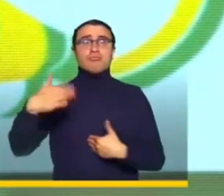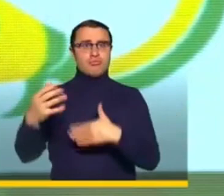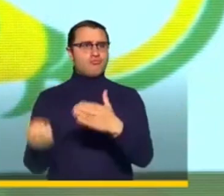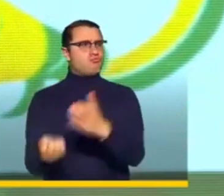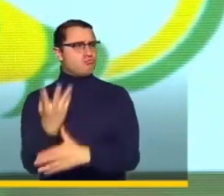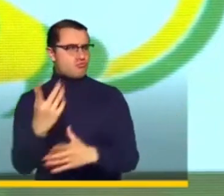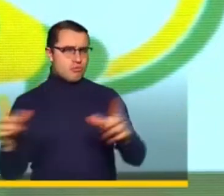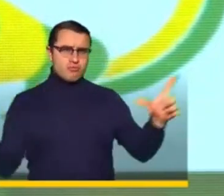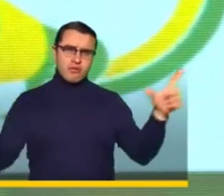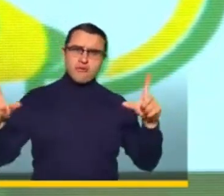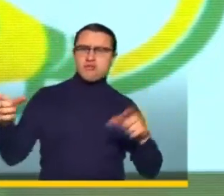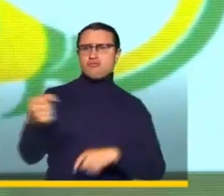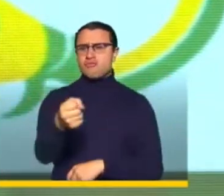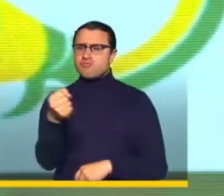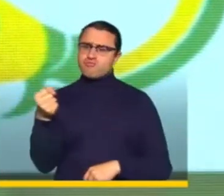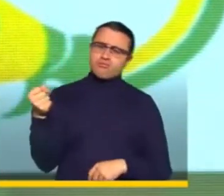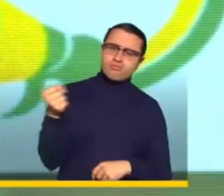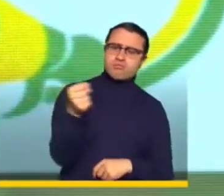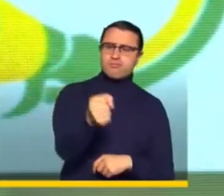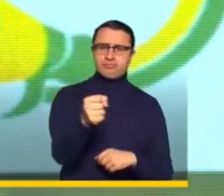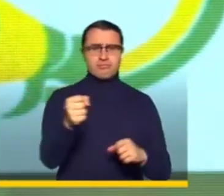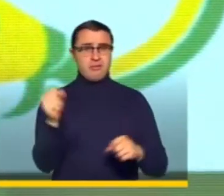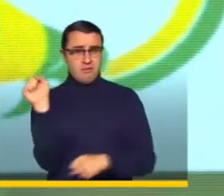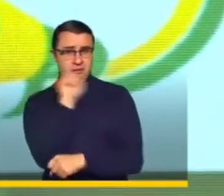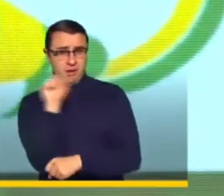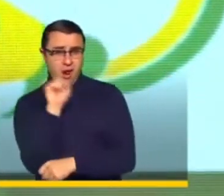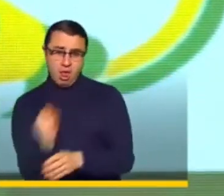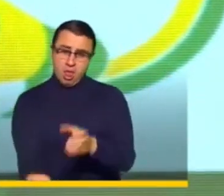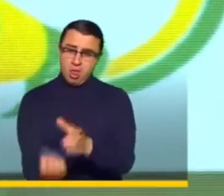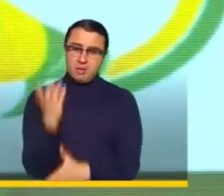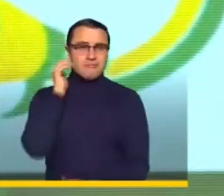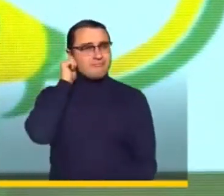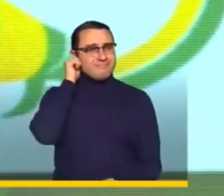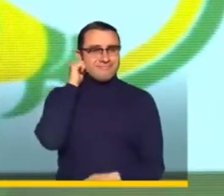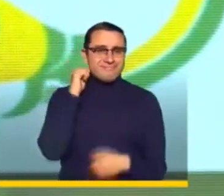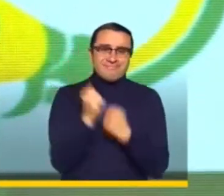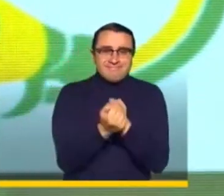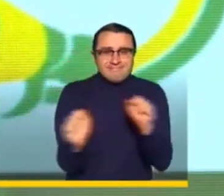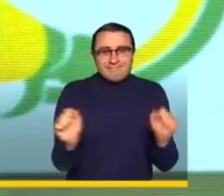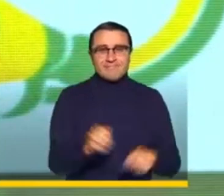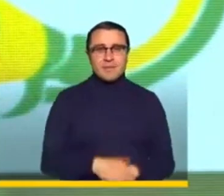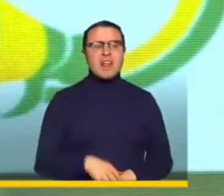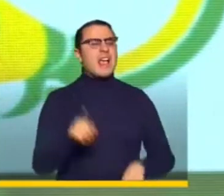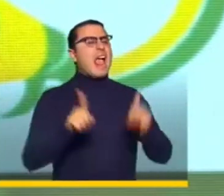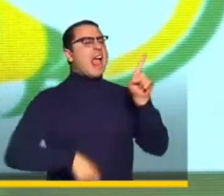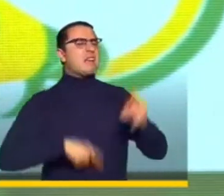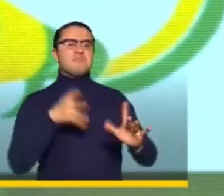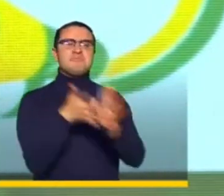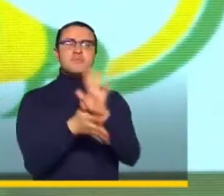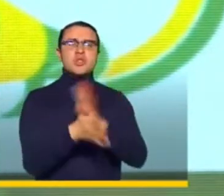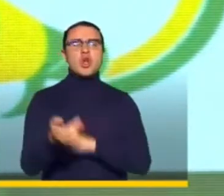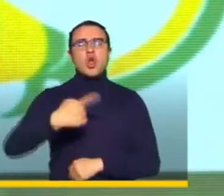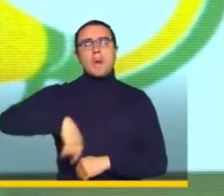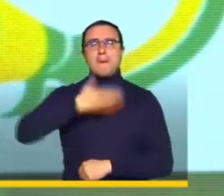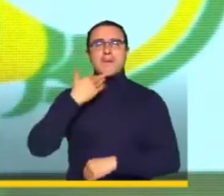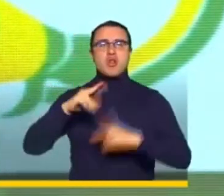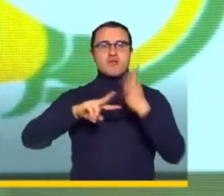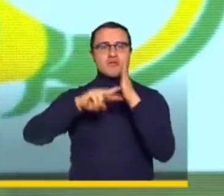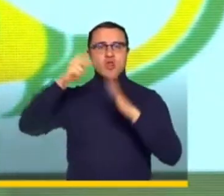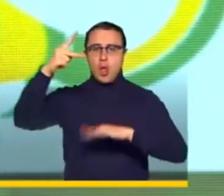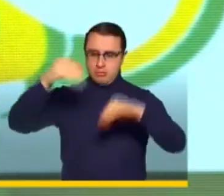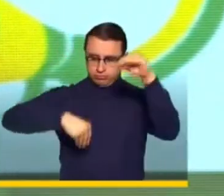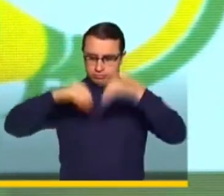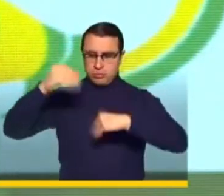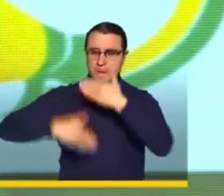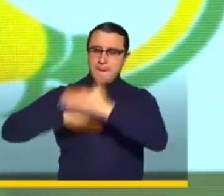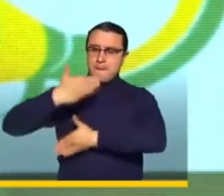neveras. Dicen, no, vamos a automatizar los procesos de producción. Y